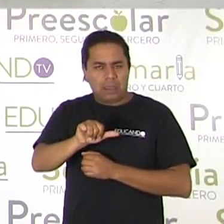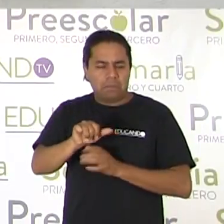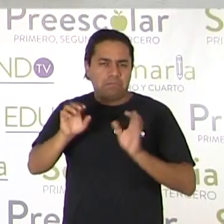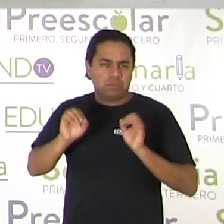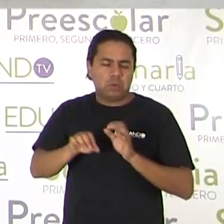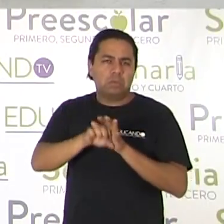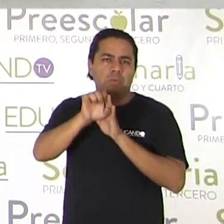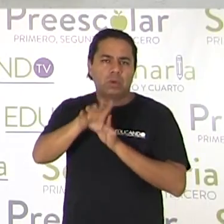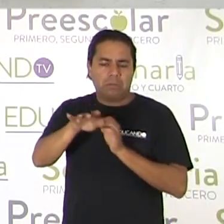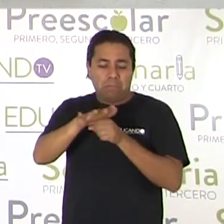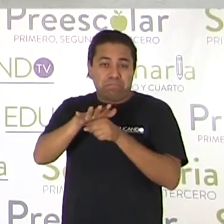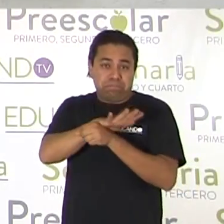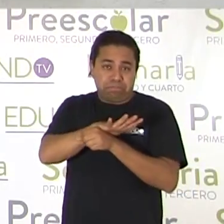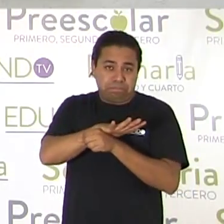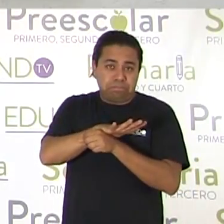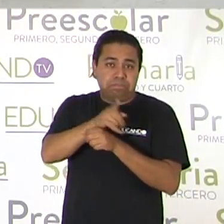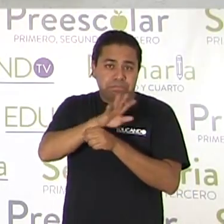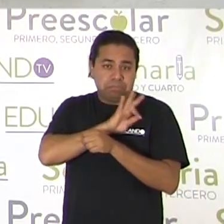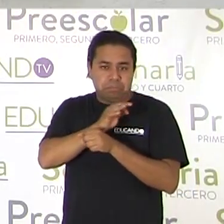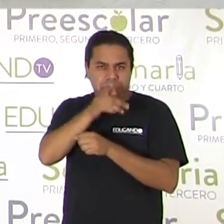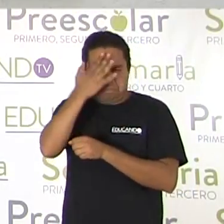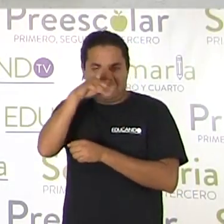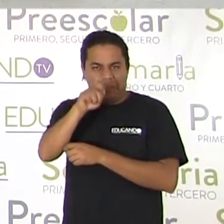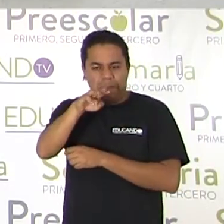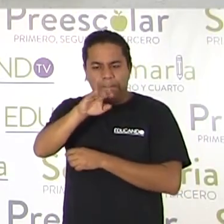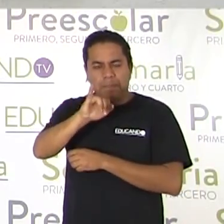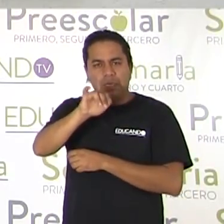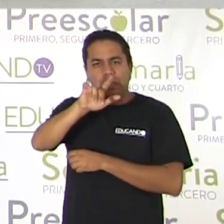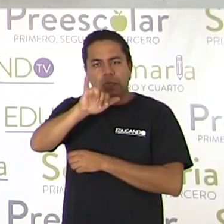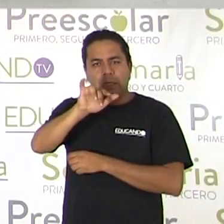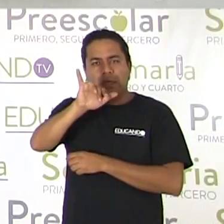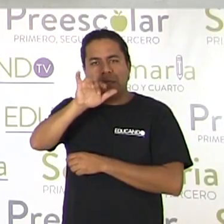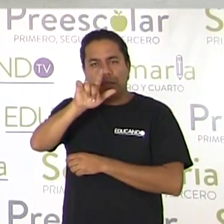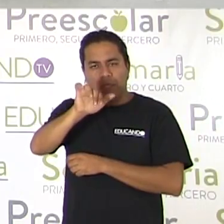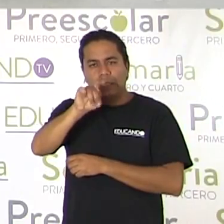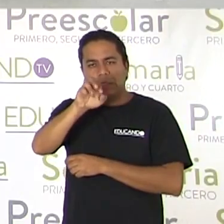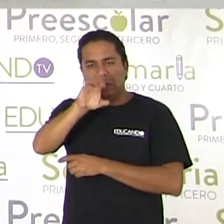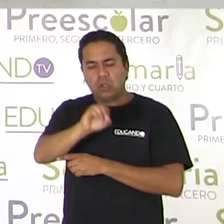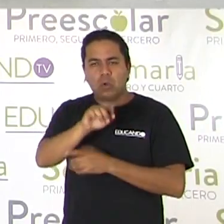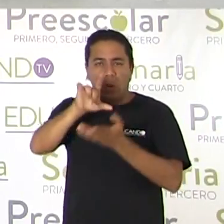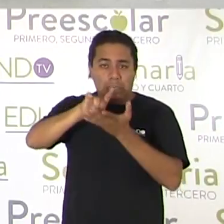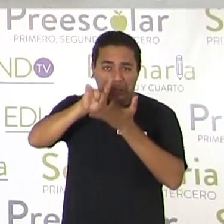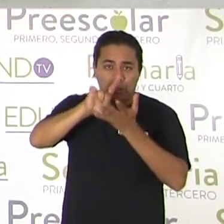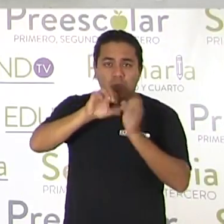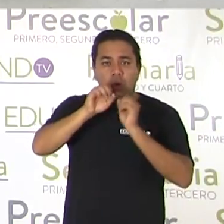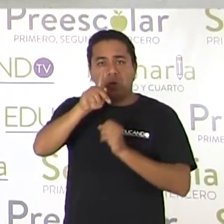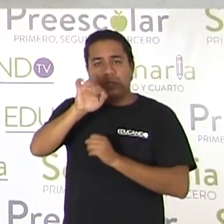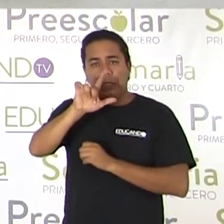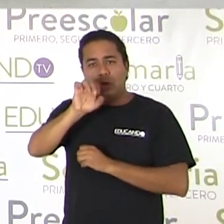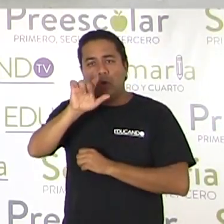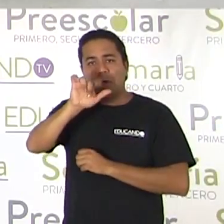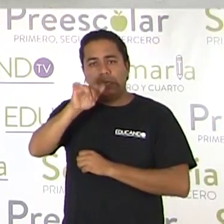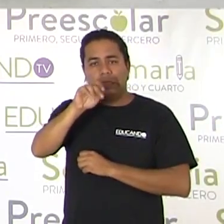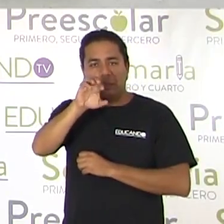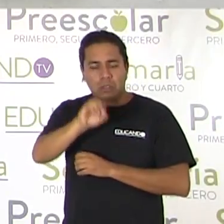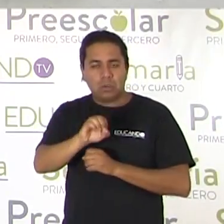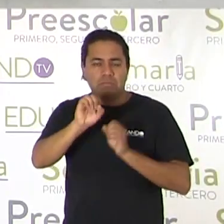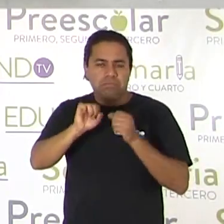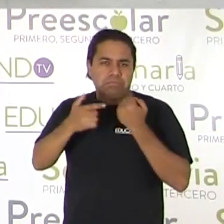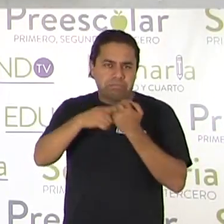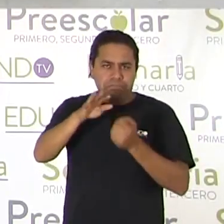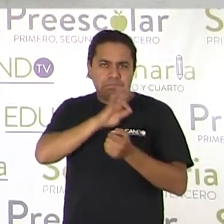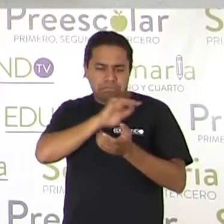unidades de volumen, puedes representarte un mililitro, un litro, un kilolitro. Posiblemente algunas de esas medidas sí las